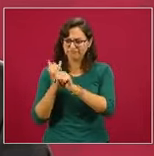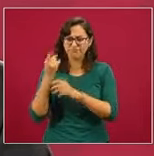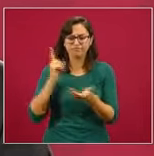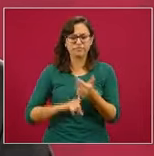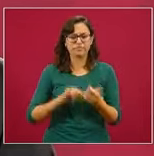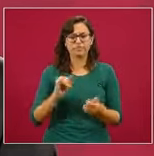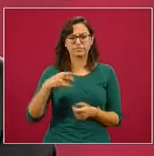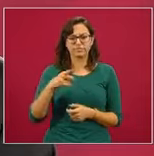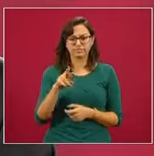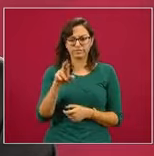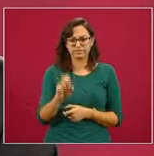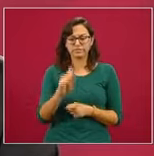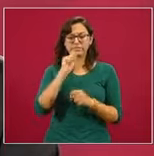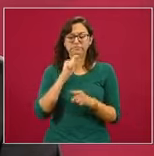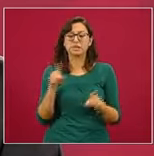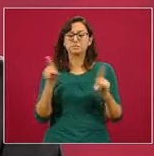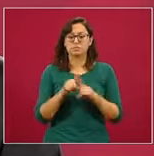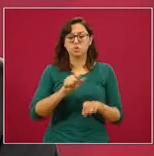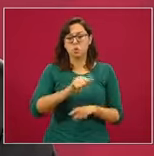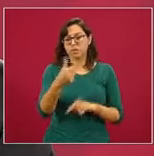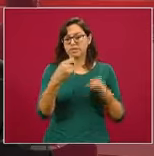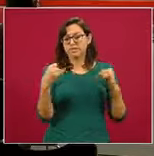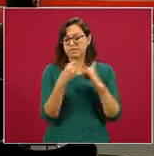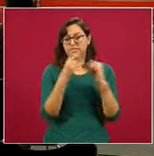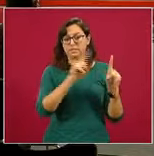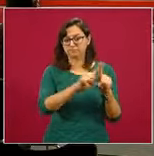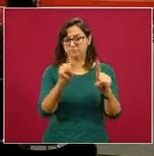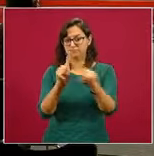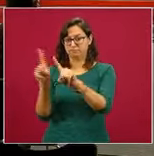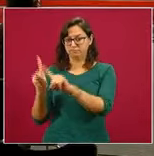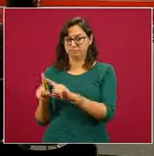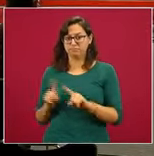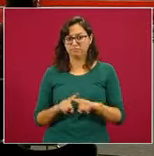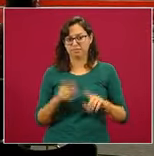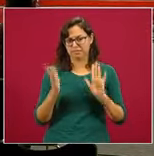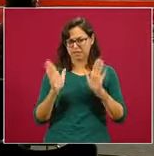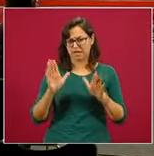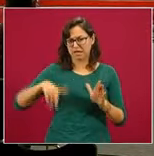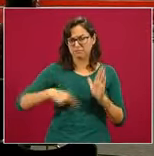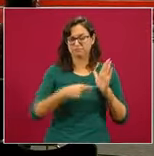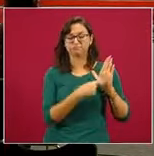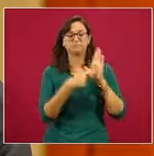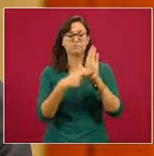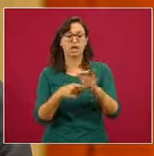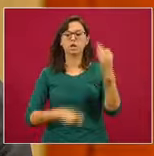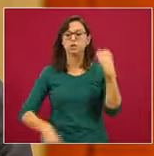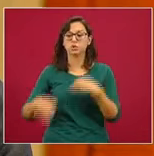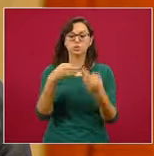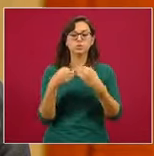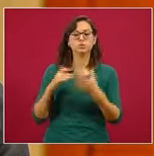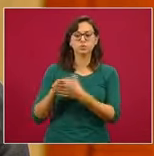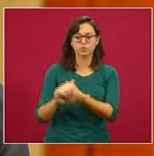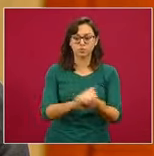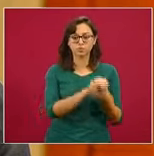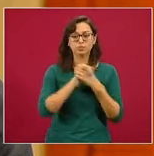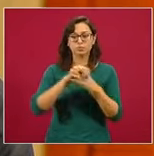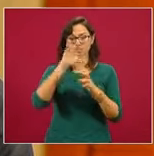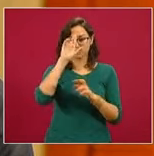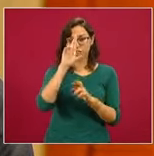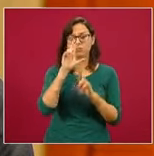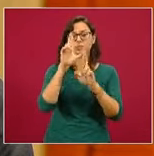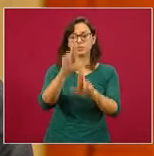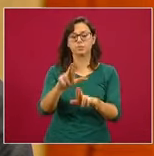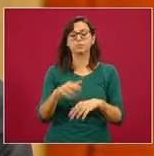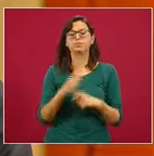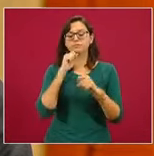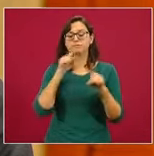INDRE, trabajan en las otras instituciones públicas que fueron mencionadas, a quien también les mando todos mis saludos y respetos a nombre del